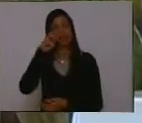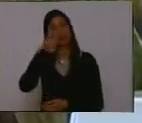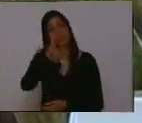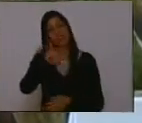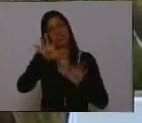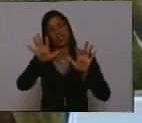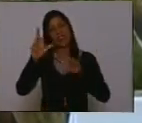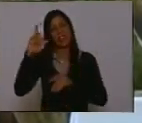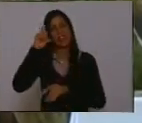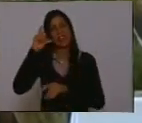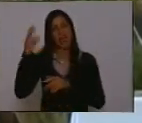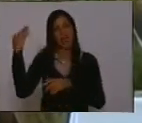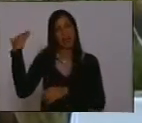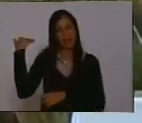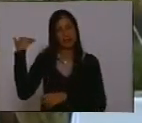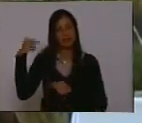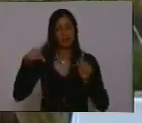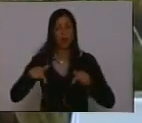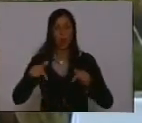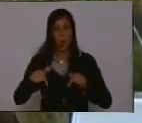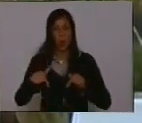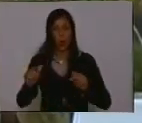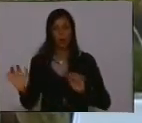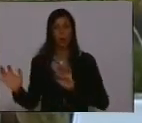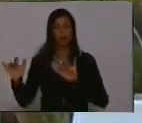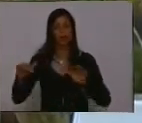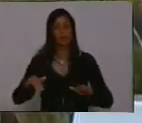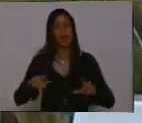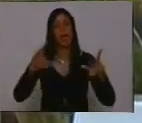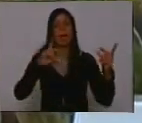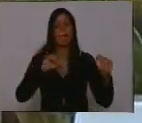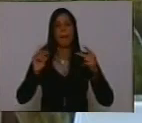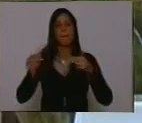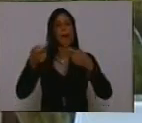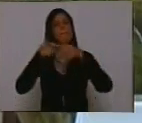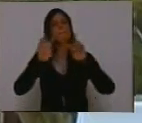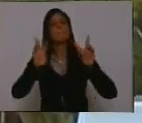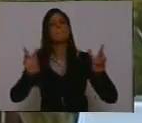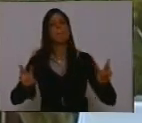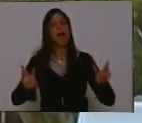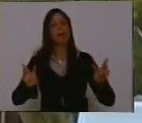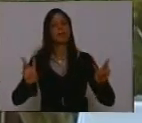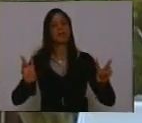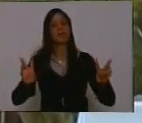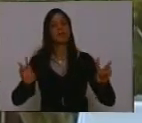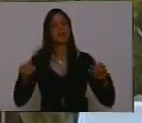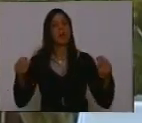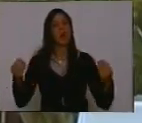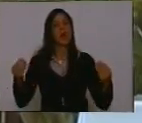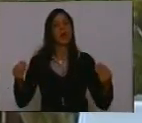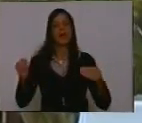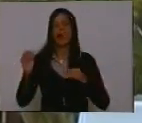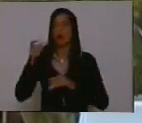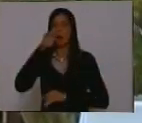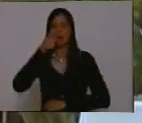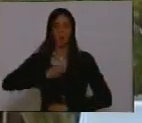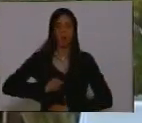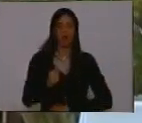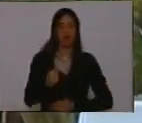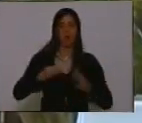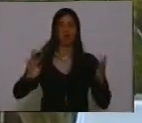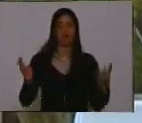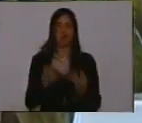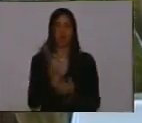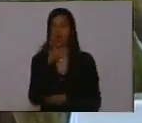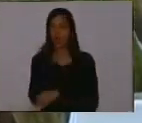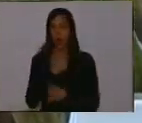Hoy estamos aquí en paz y sin mayores condiciones de seguridad, porque hay un pueblo que salió a la calle